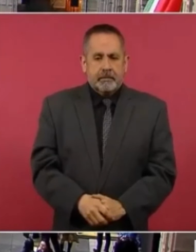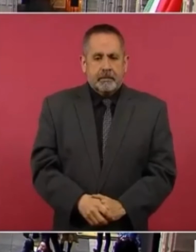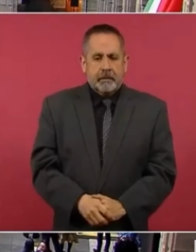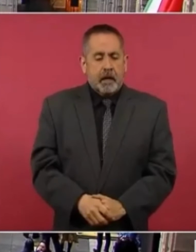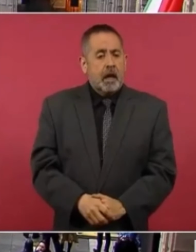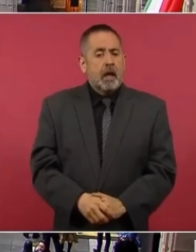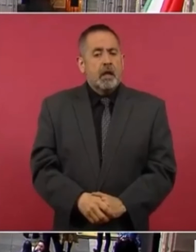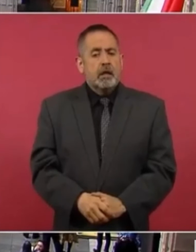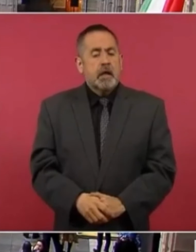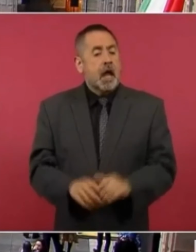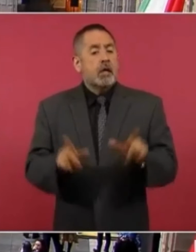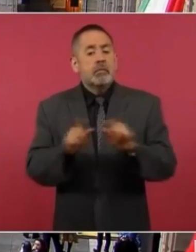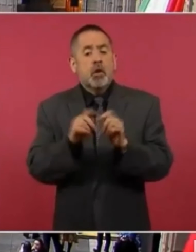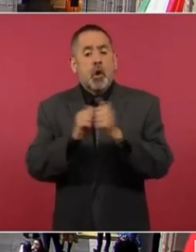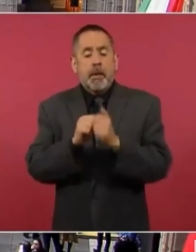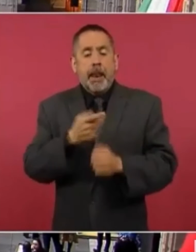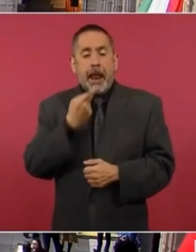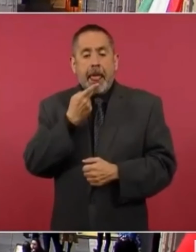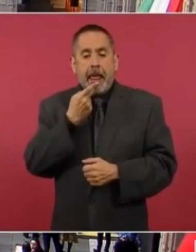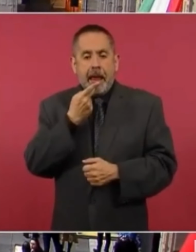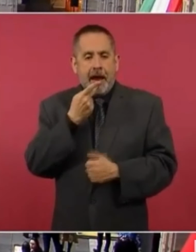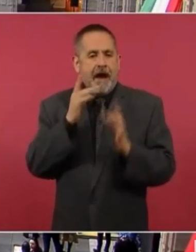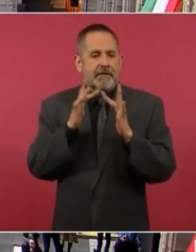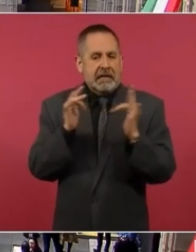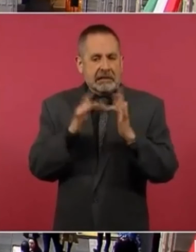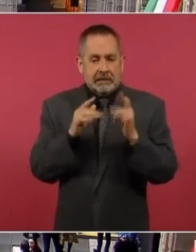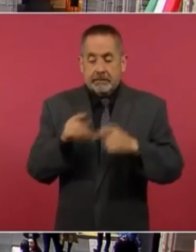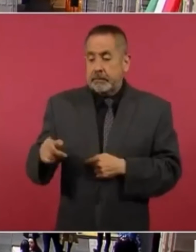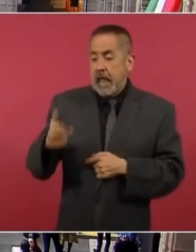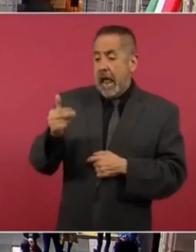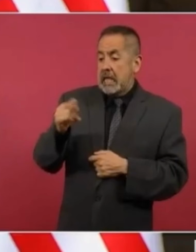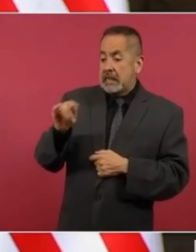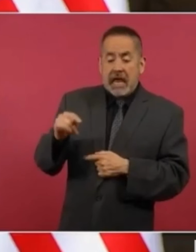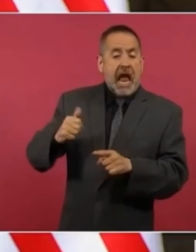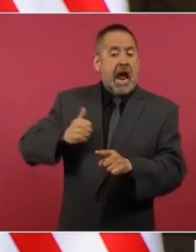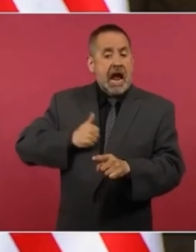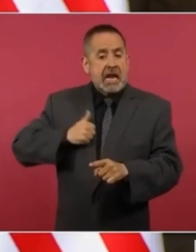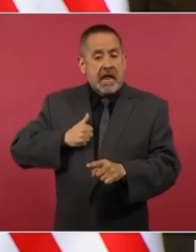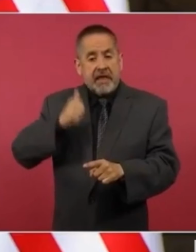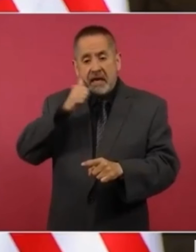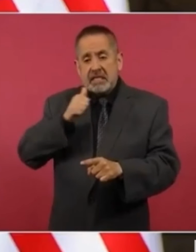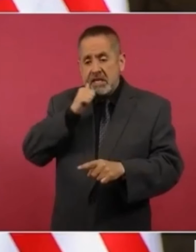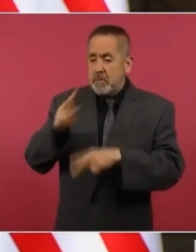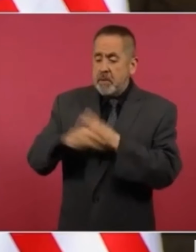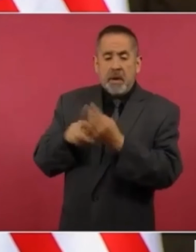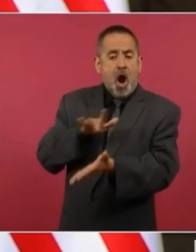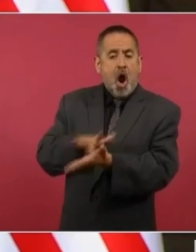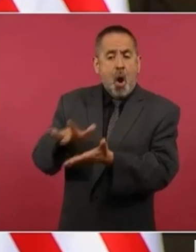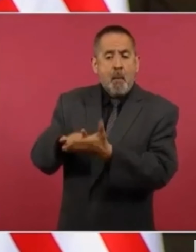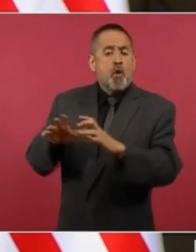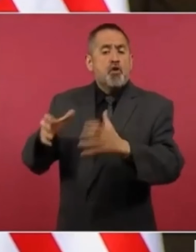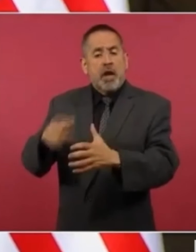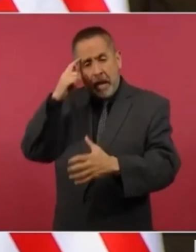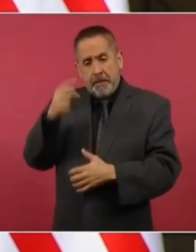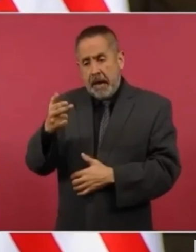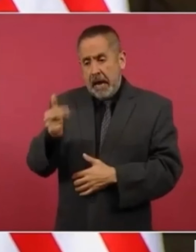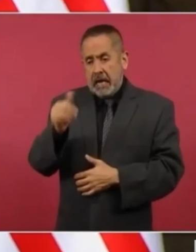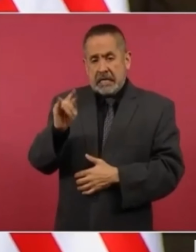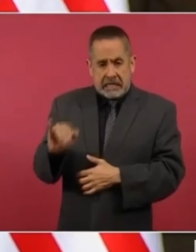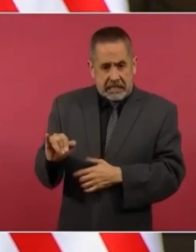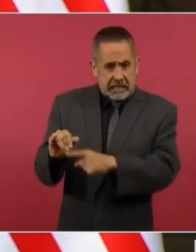Brevemente, en francés, en cuanto a Haití, Canadá siempre ha apoyado al pueblo haitiano.